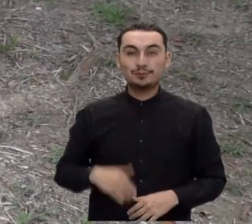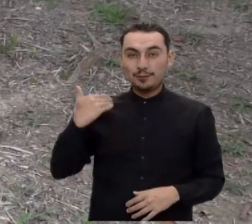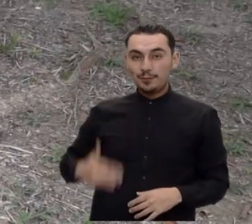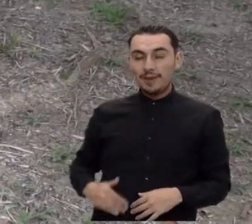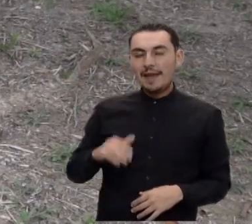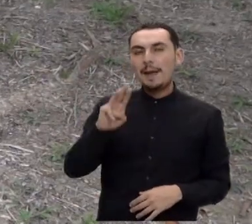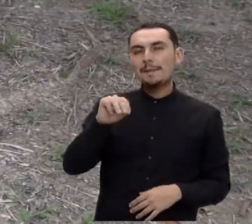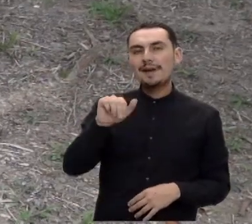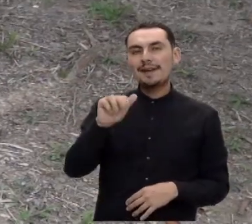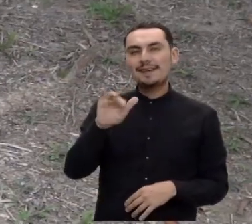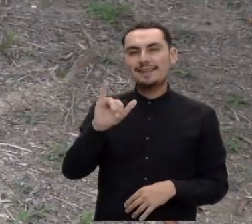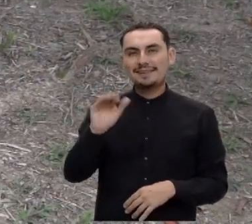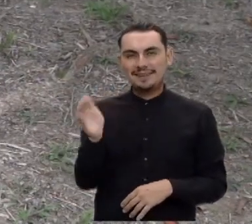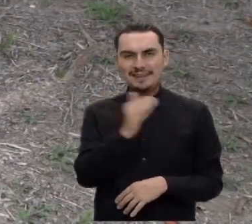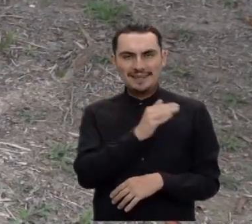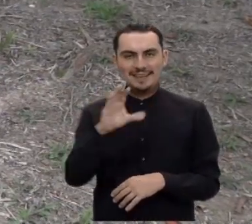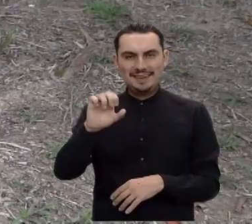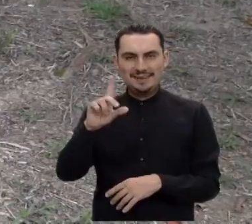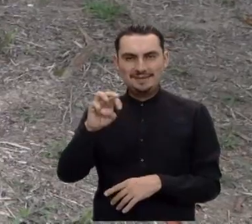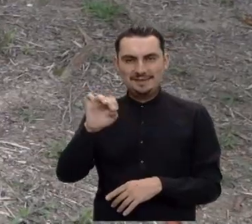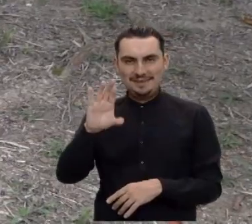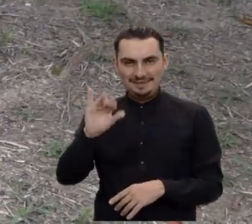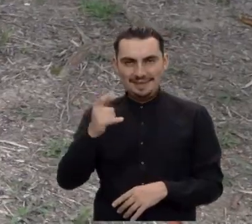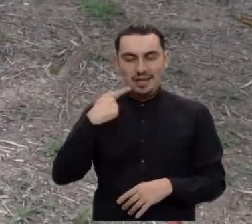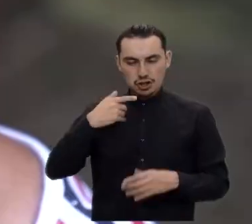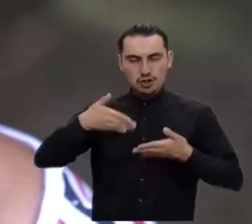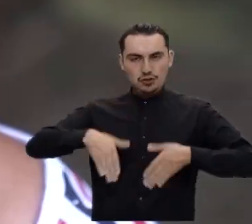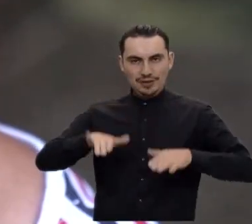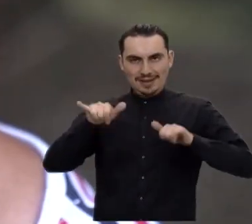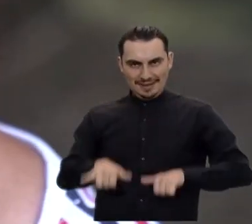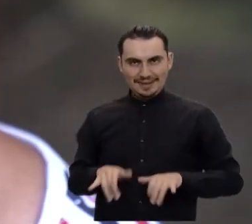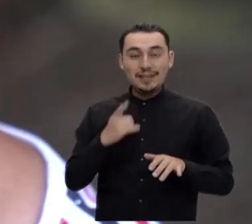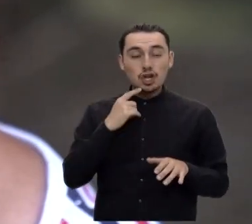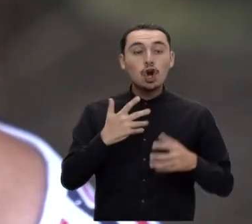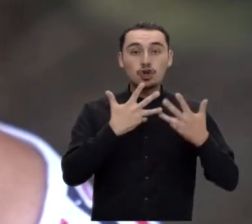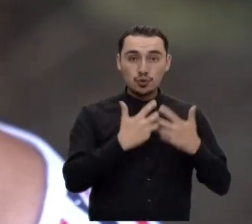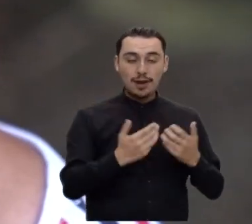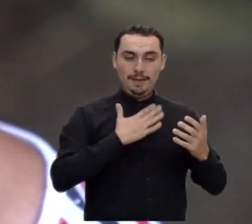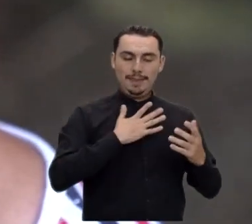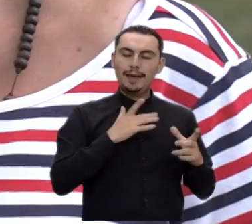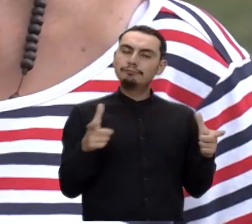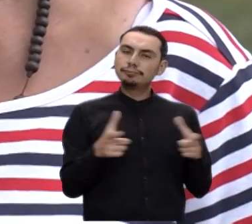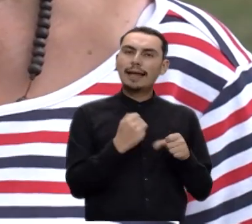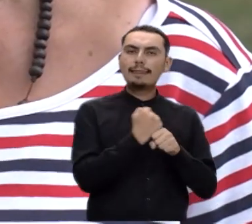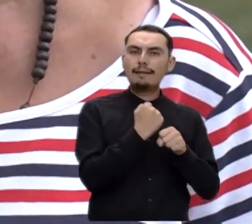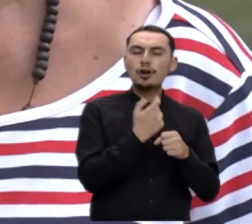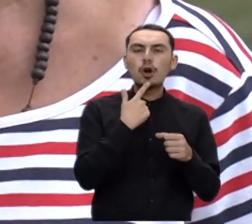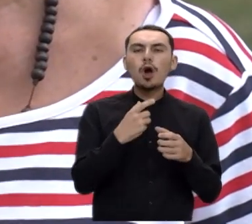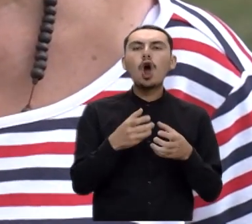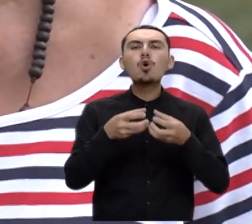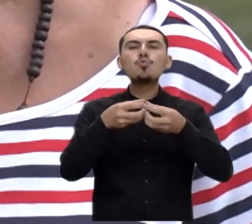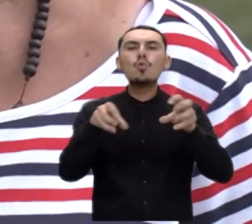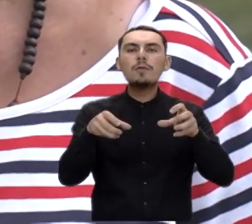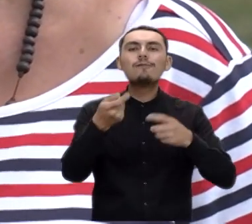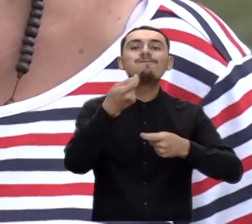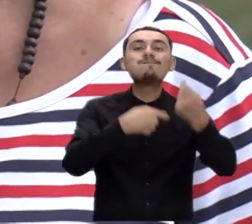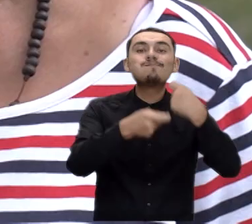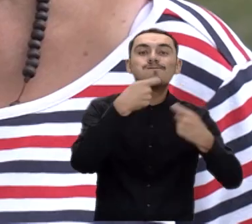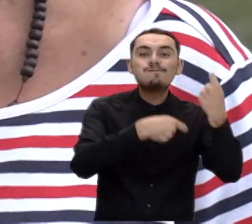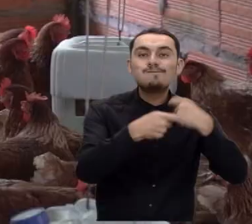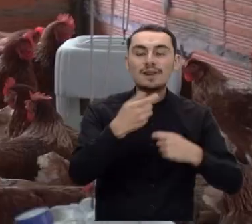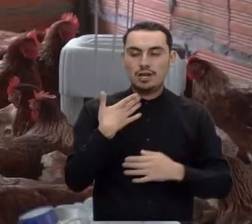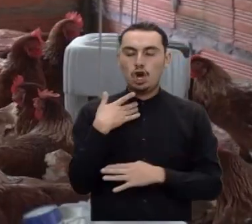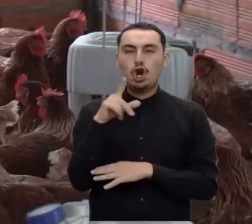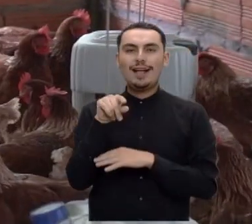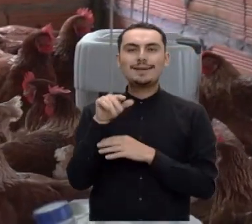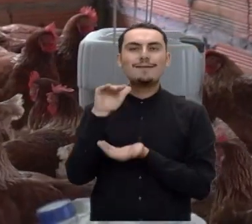Mi nombre es María Clemencia Prieto, soy de aquí de Castilla La Nueva. Soy una pequeña productora de huevos de gallina